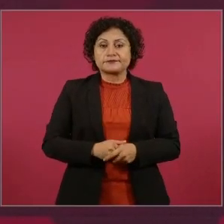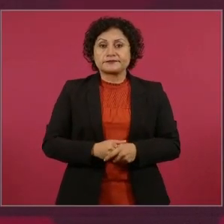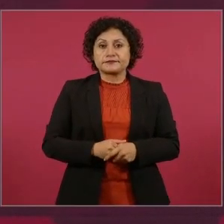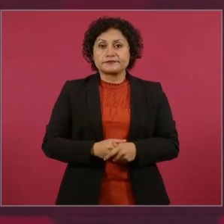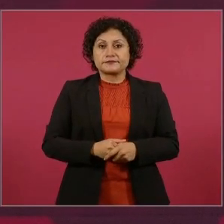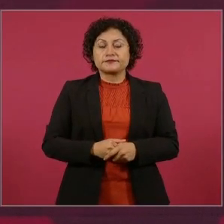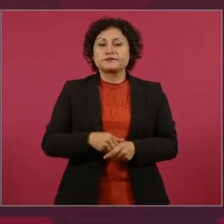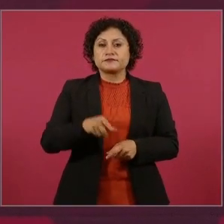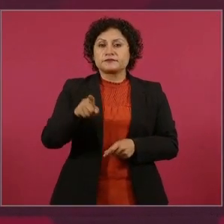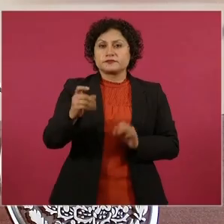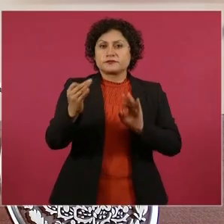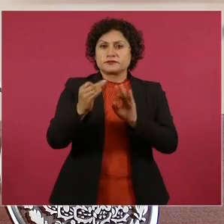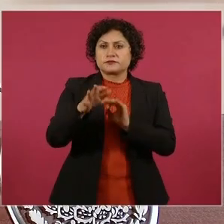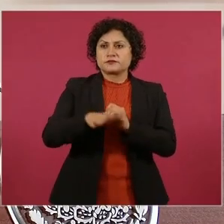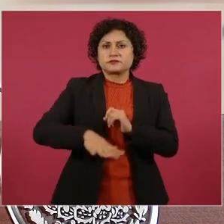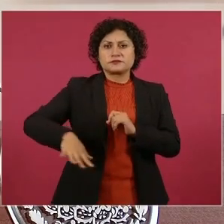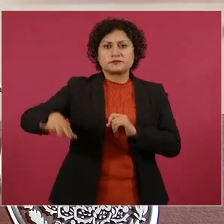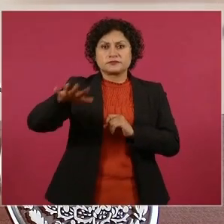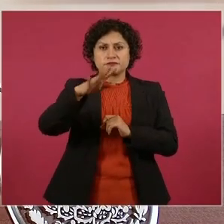aquí por la